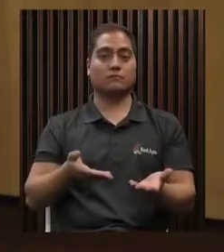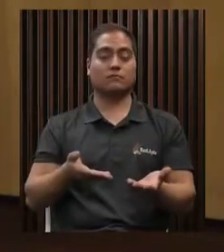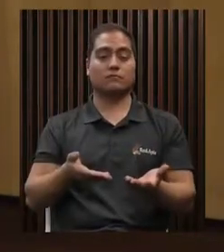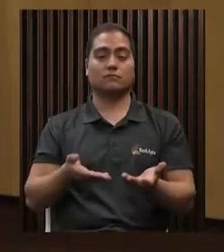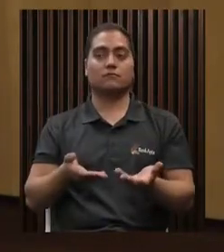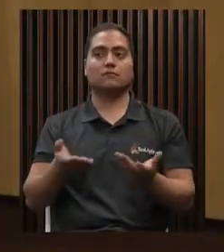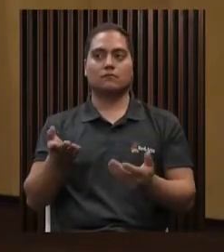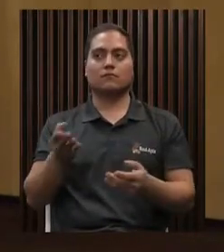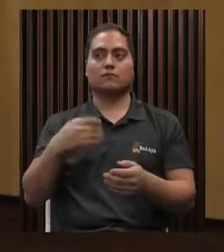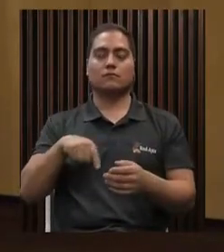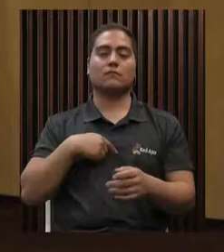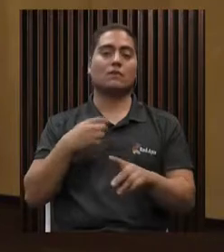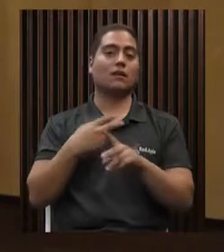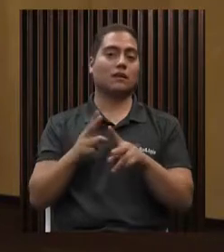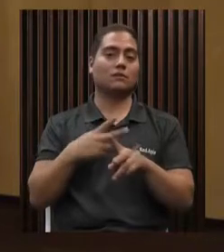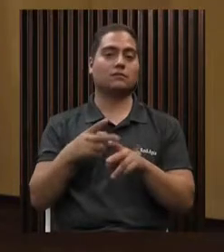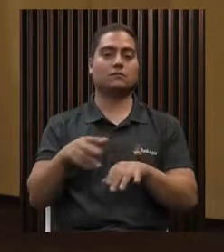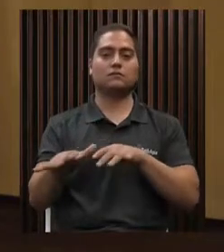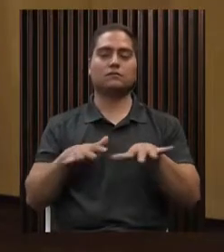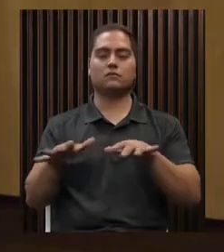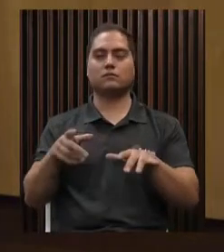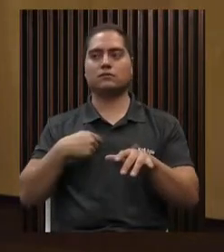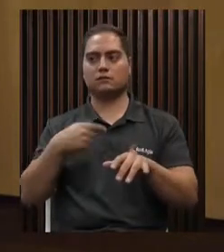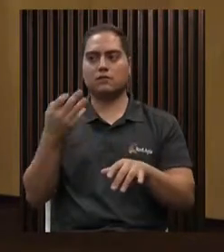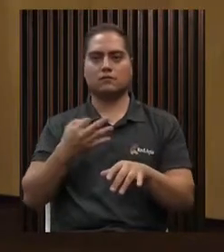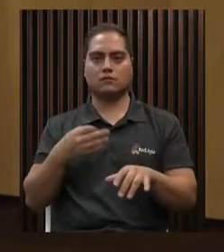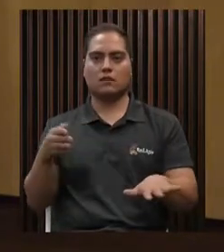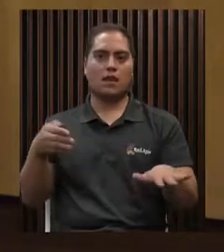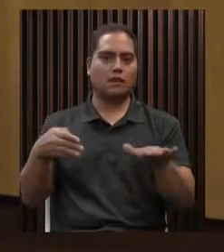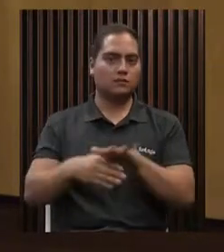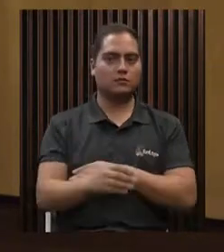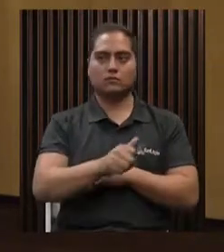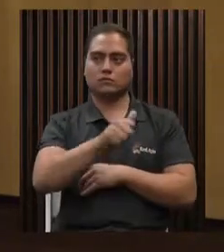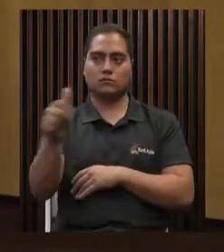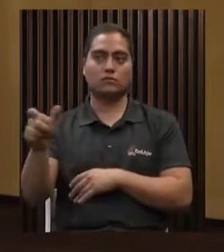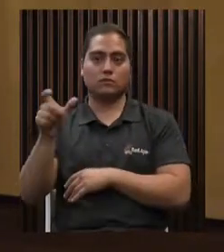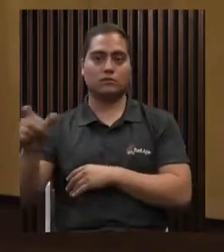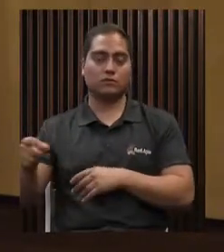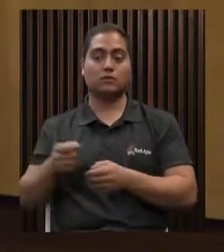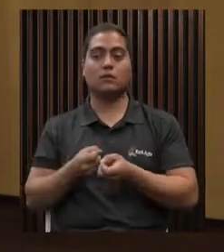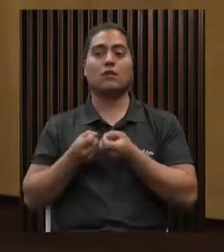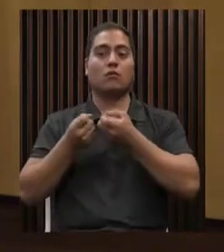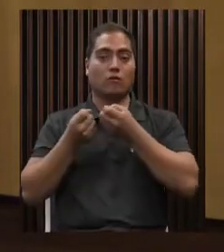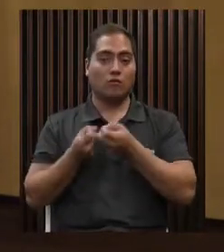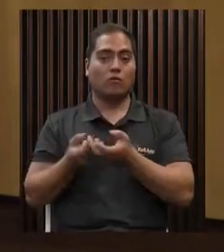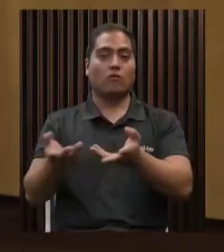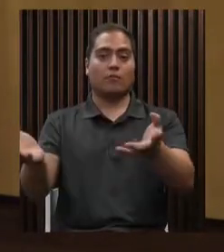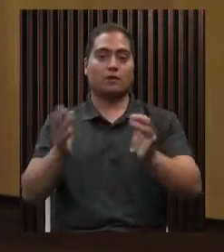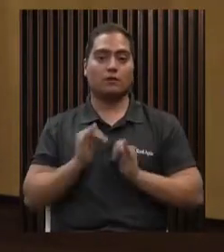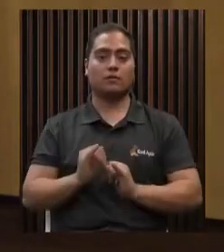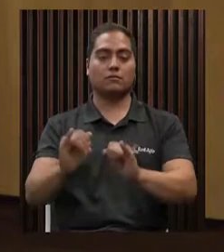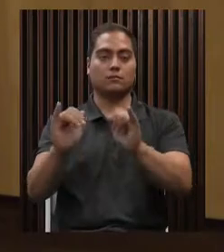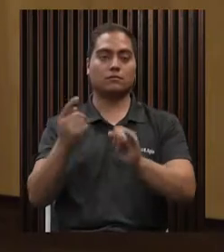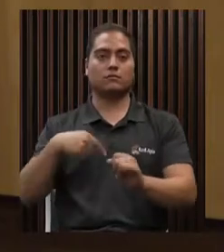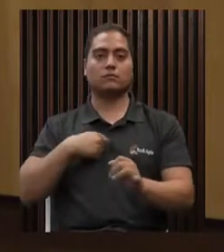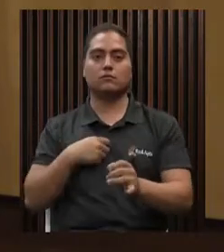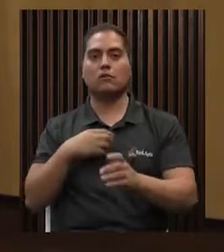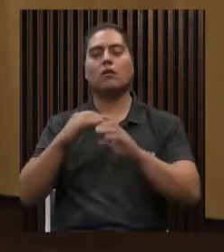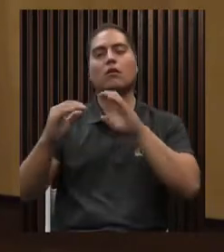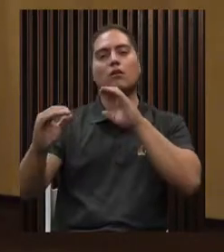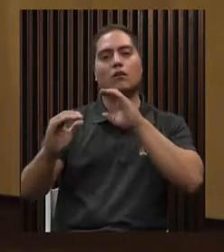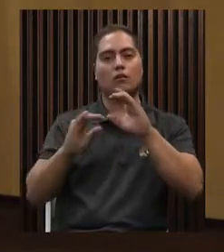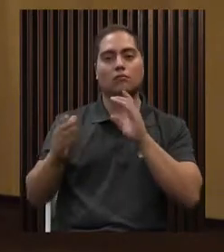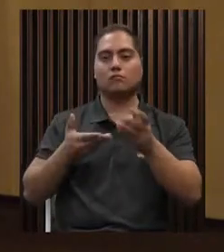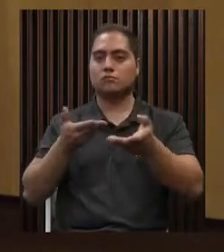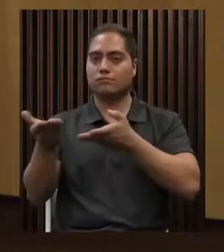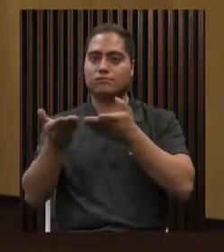algo adicional para asegurarnos que el acceso y los requerimientos de acceso sean para todos y se comparten de información. Hay que compartir de forma que sea clara, amplia,